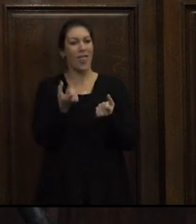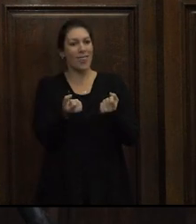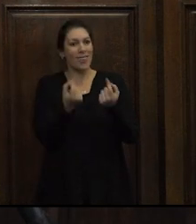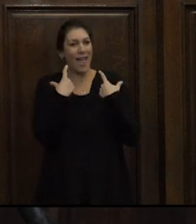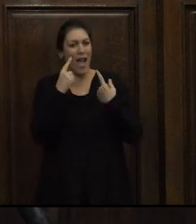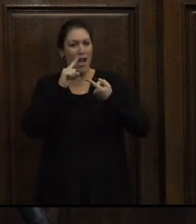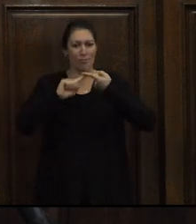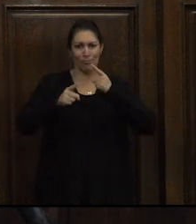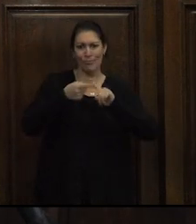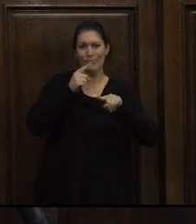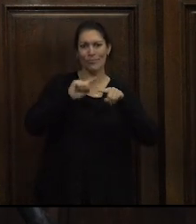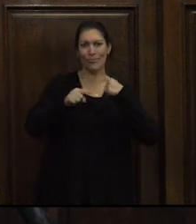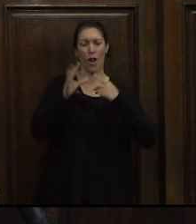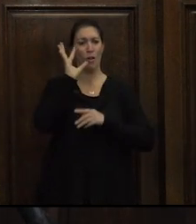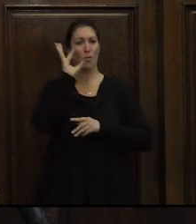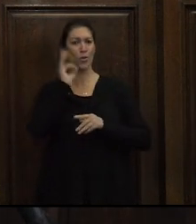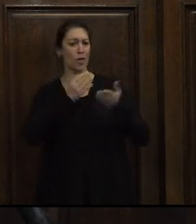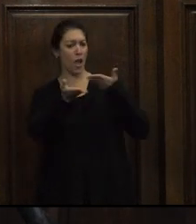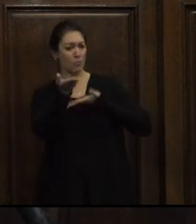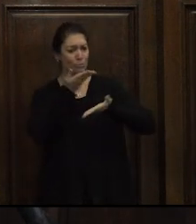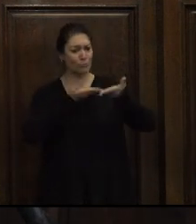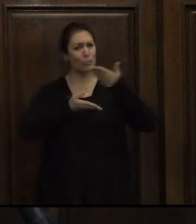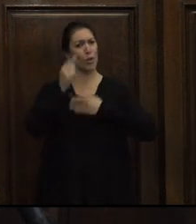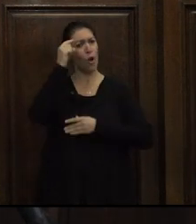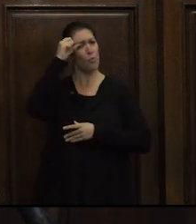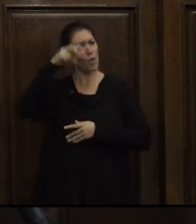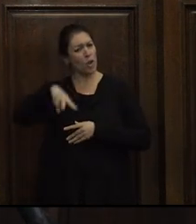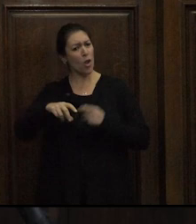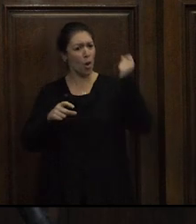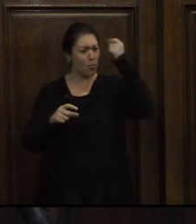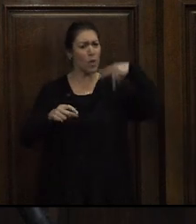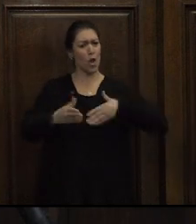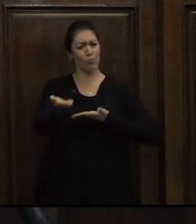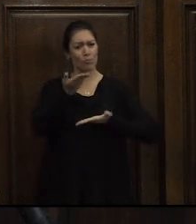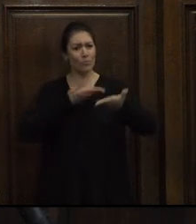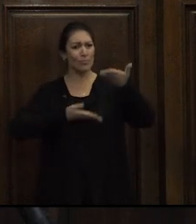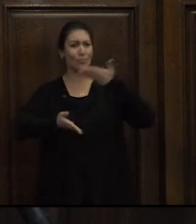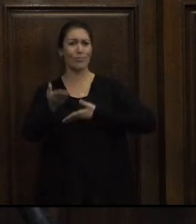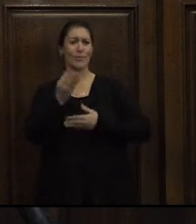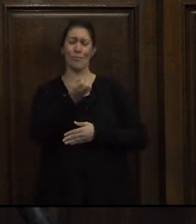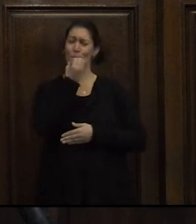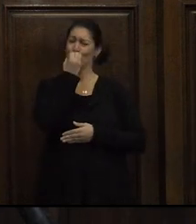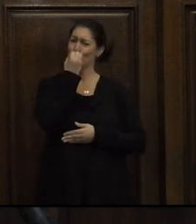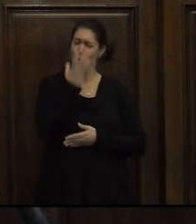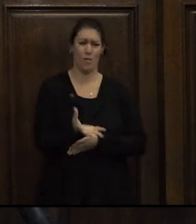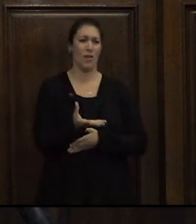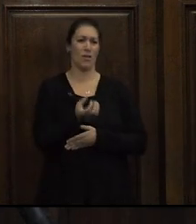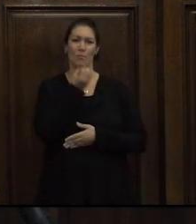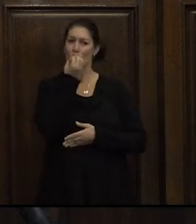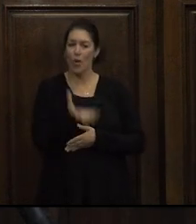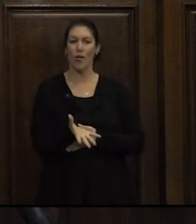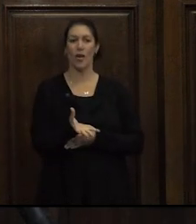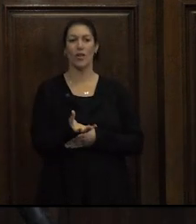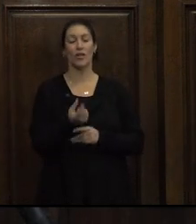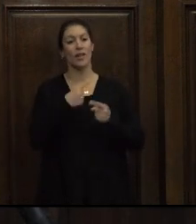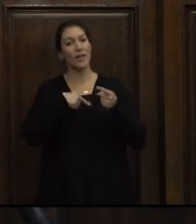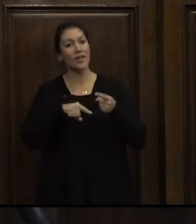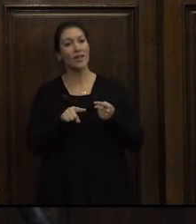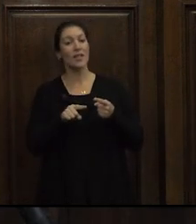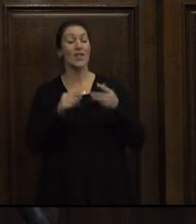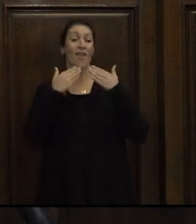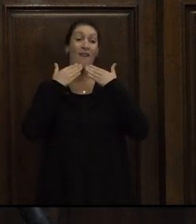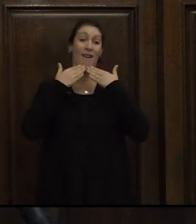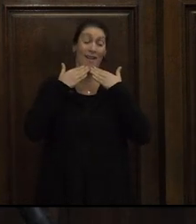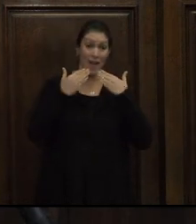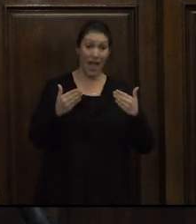relaciones, estos vínculos, estas líneas de interacción y de pensamiento conjunto, son un éxito. Así que de mi parte